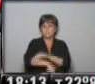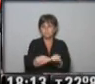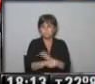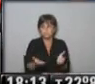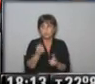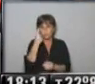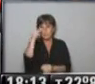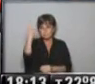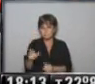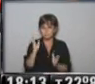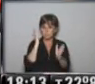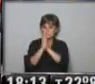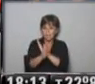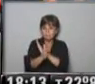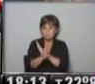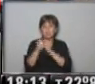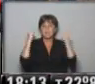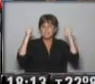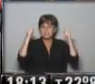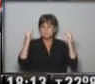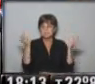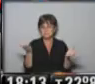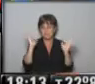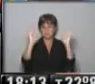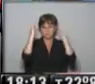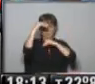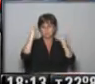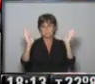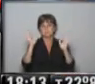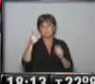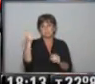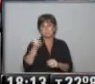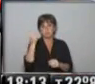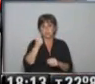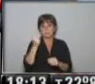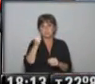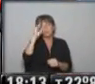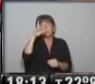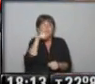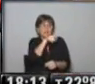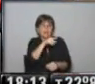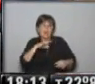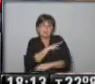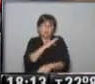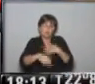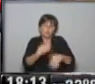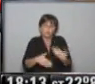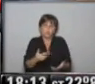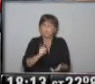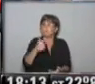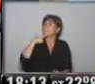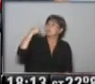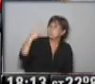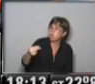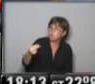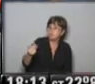prófuga era un hincha caracterizado, importante en un club donde él jugó. Es decir, no es fácil decirle que no a alguien